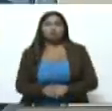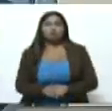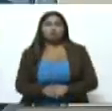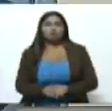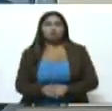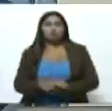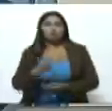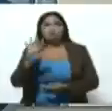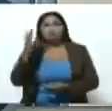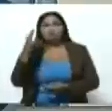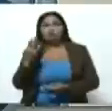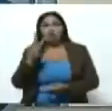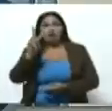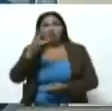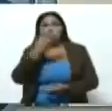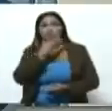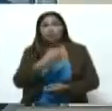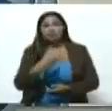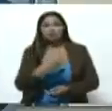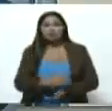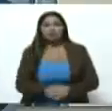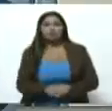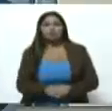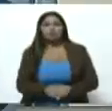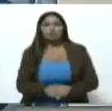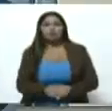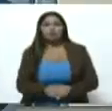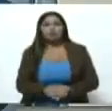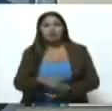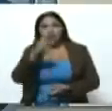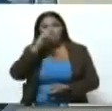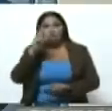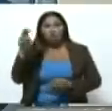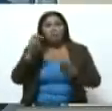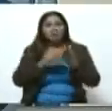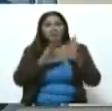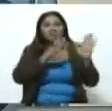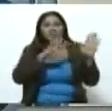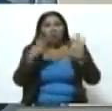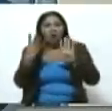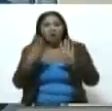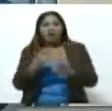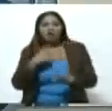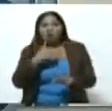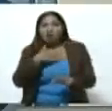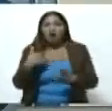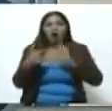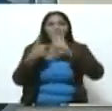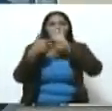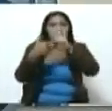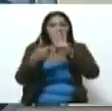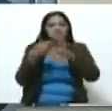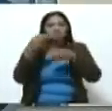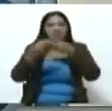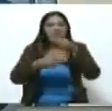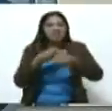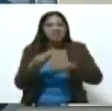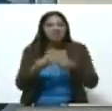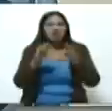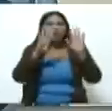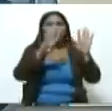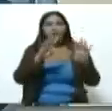como tal el 2 de diciembre del año 2019. Yo quiero destacar que se realizaron